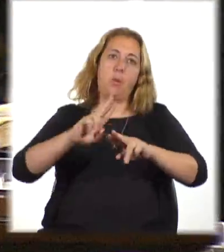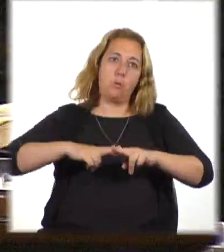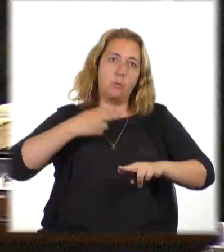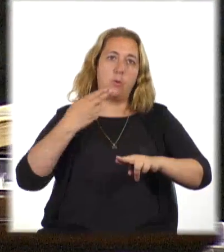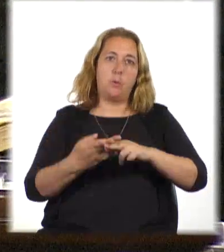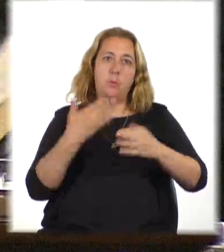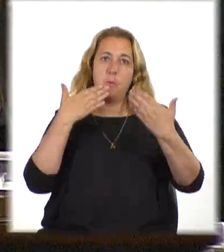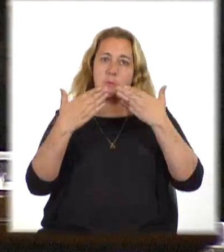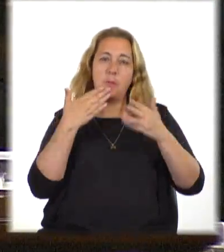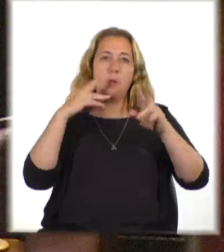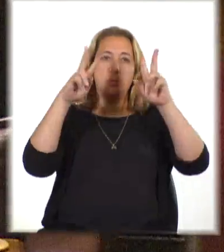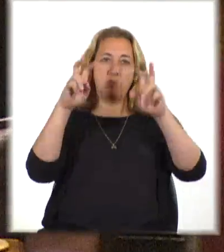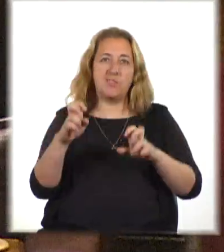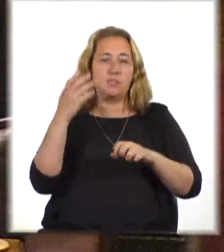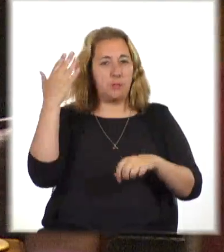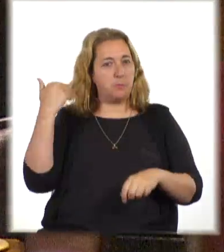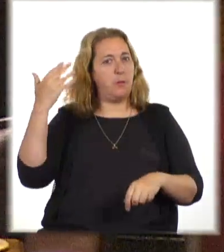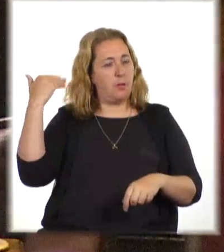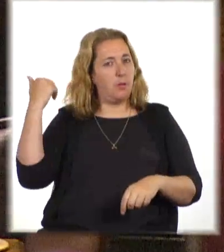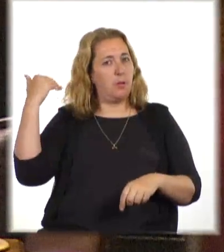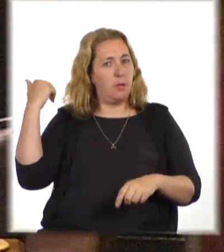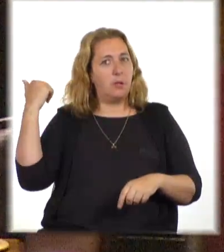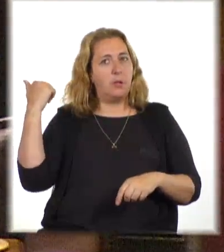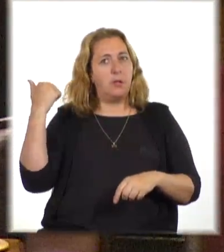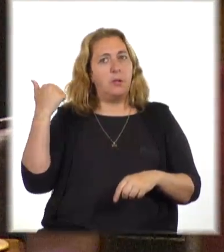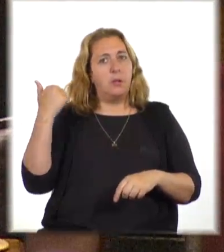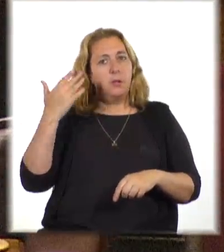muchos años que venimos reclamando